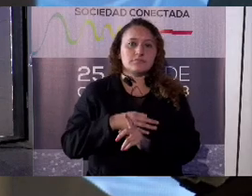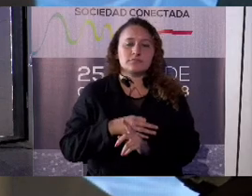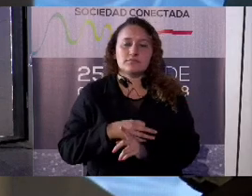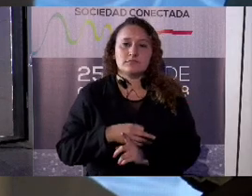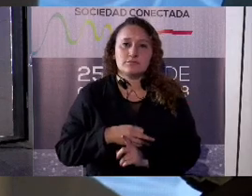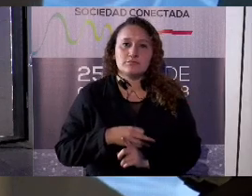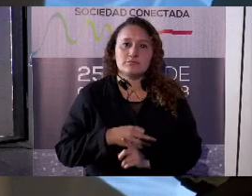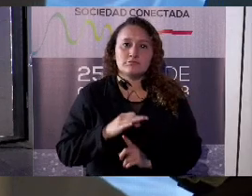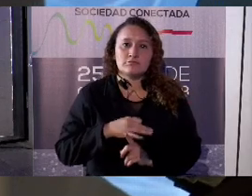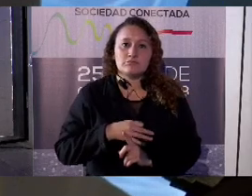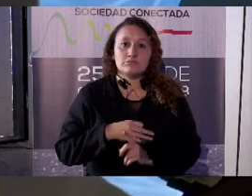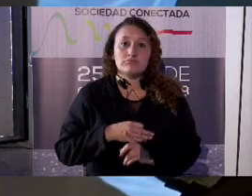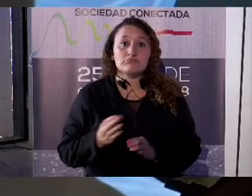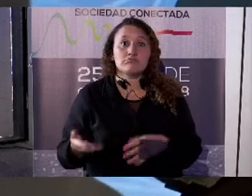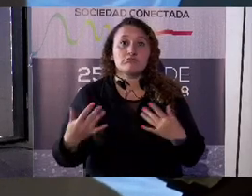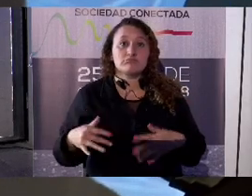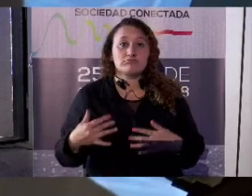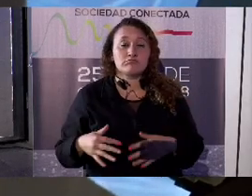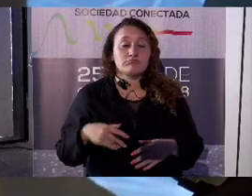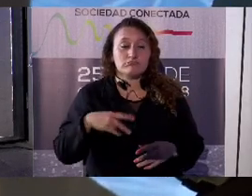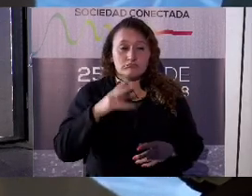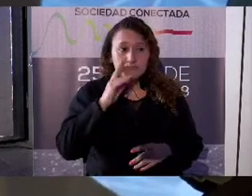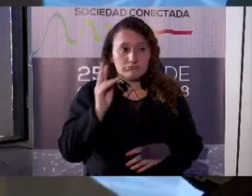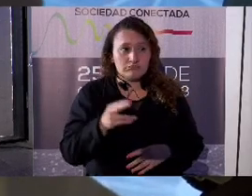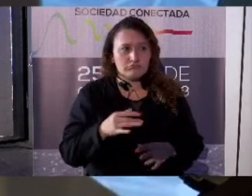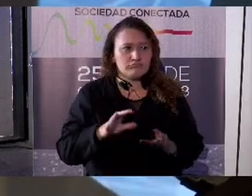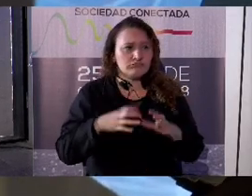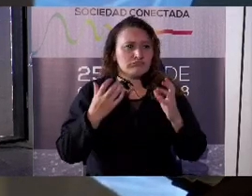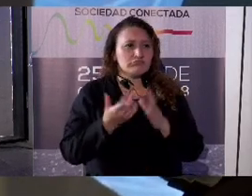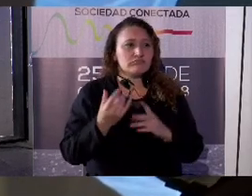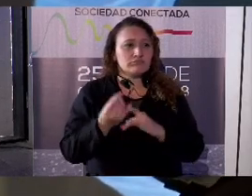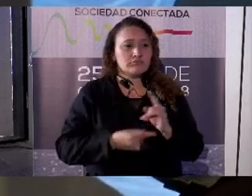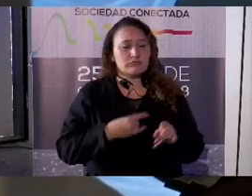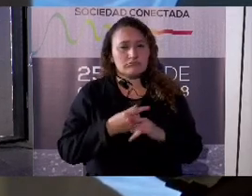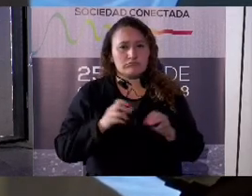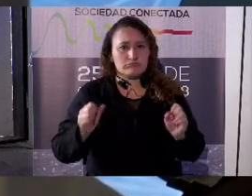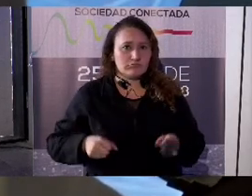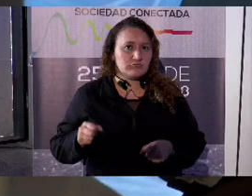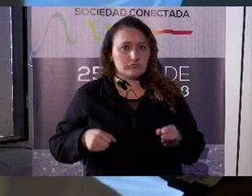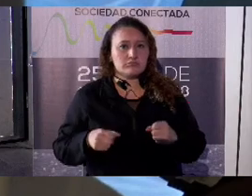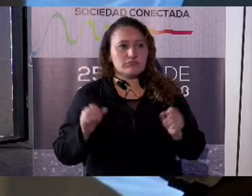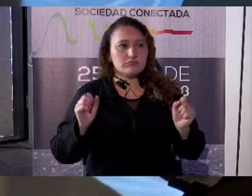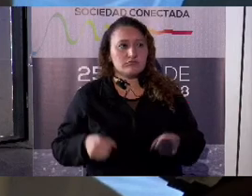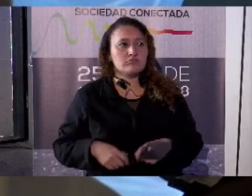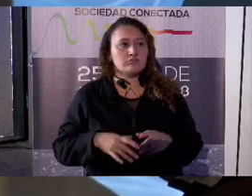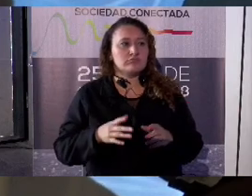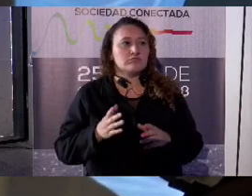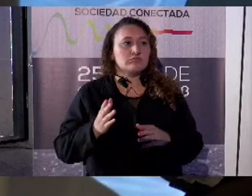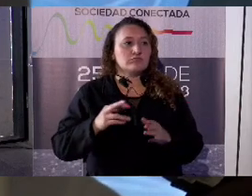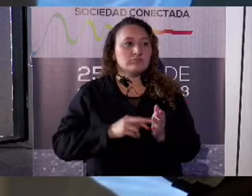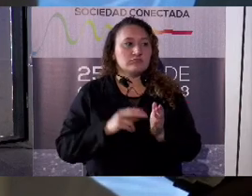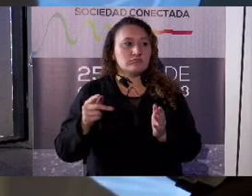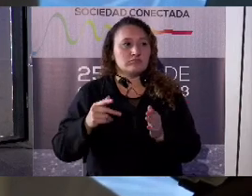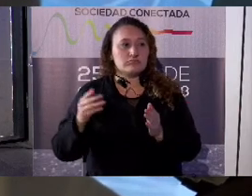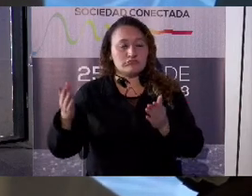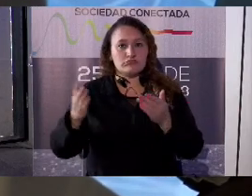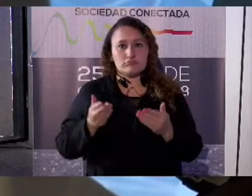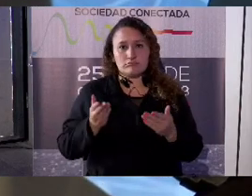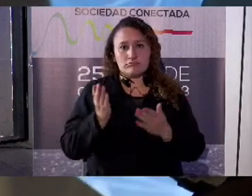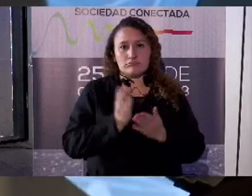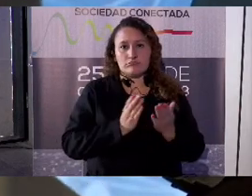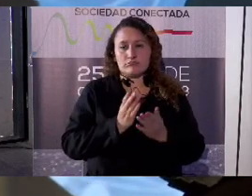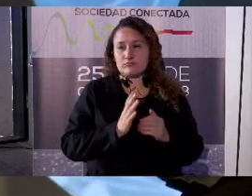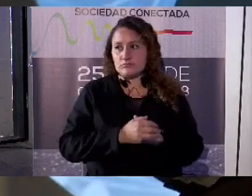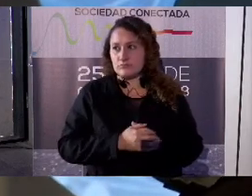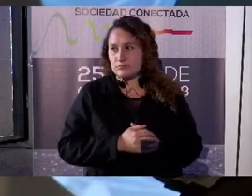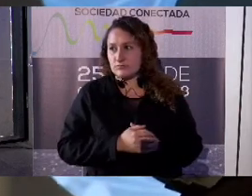sucediera entonces finalmente lo que vemos es que hay un Universo de posibilidades de poner la tecnología al servicio de los